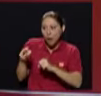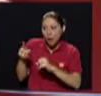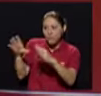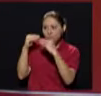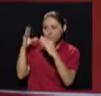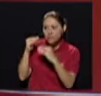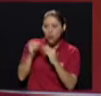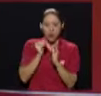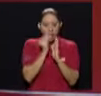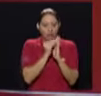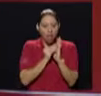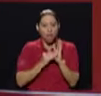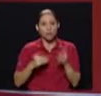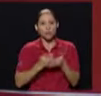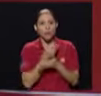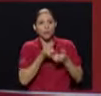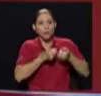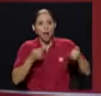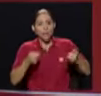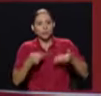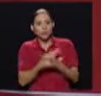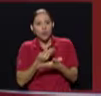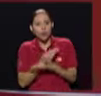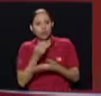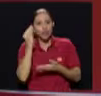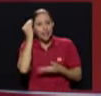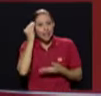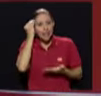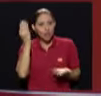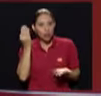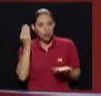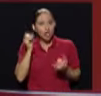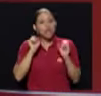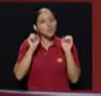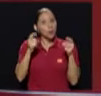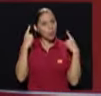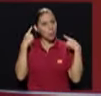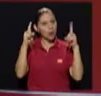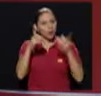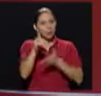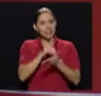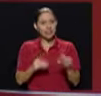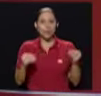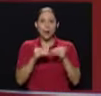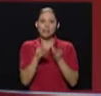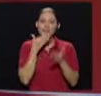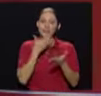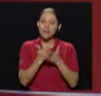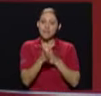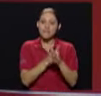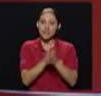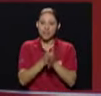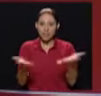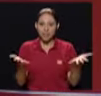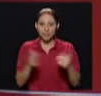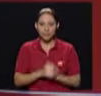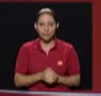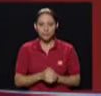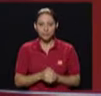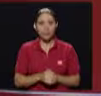generan nuevos mapas, nuevos criterios, y nos rumba a un diseño sísmico resistente más eficiente cada vez.